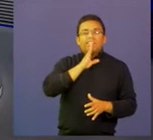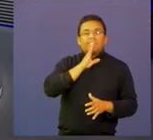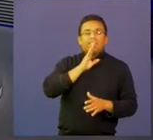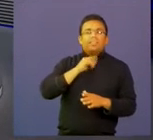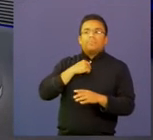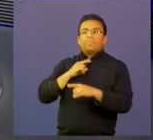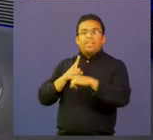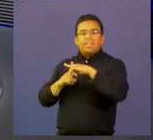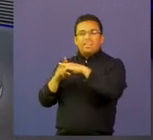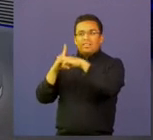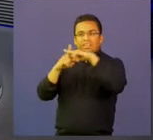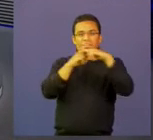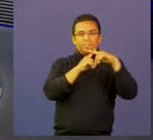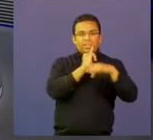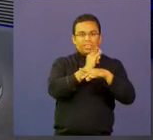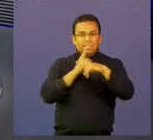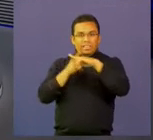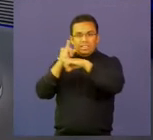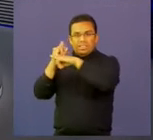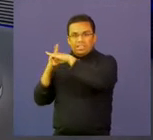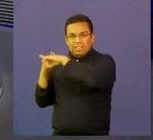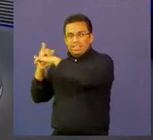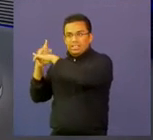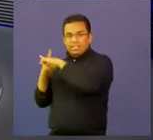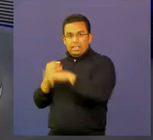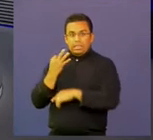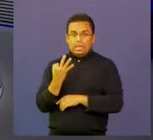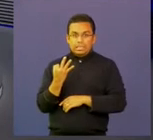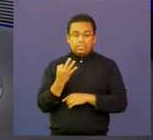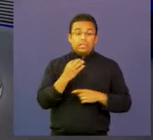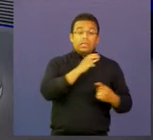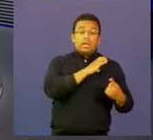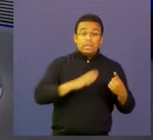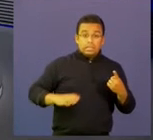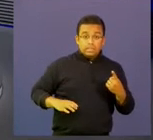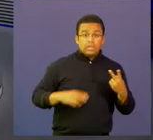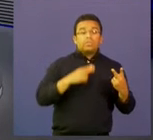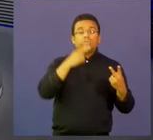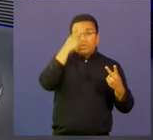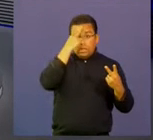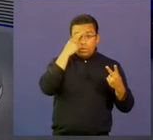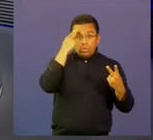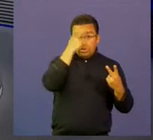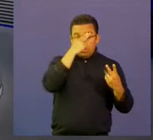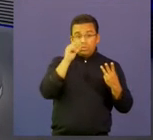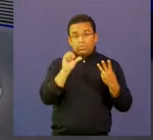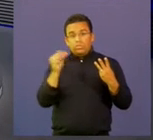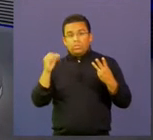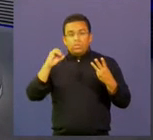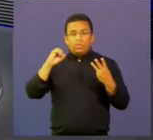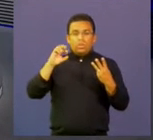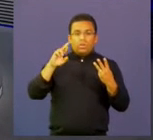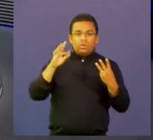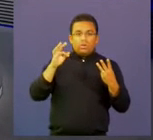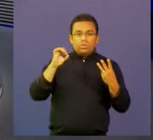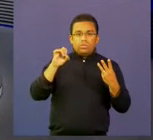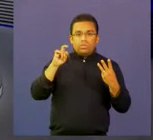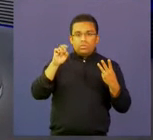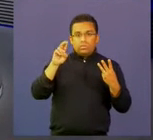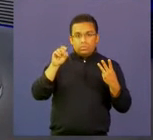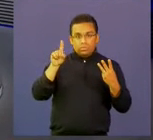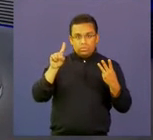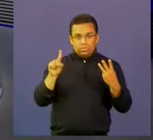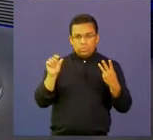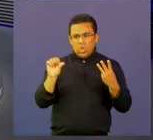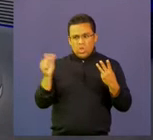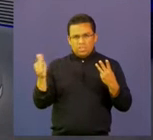manejan el Santo Sepulcro, que lo manejan los cristianos, los católicos, los ortodoxos, creo que sí. Hay un montón de iglesias.